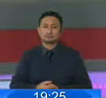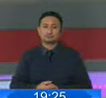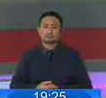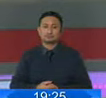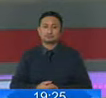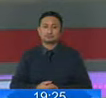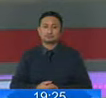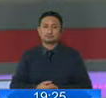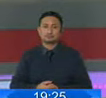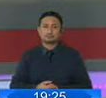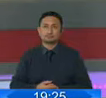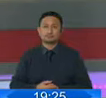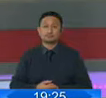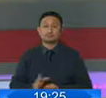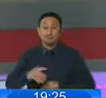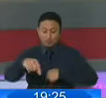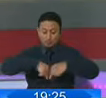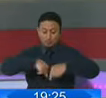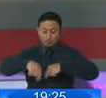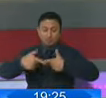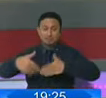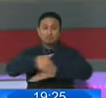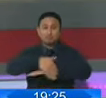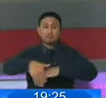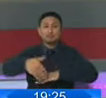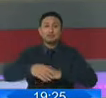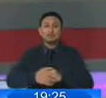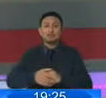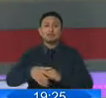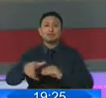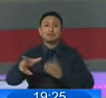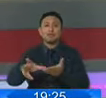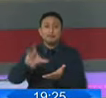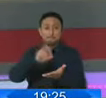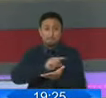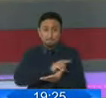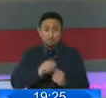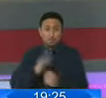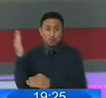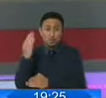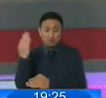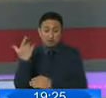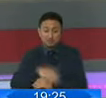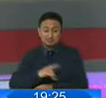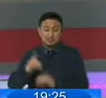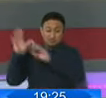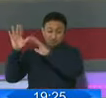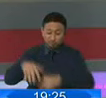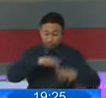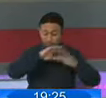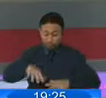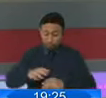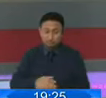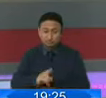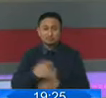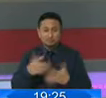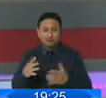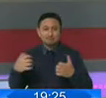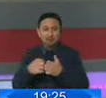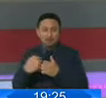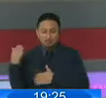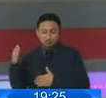Varios derrumbes cerraron el tránsito vehicular en la vía Puyo Baños Ambato debido a las fuertes lluvias registradas en la región. Maquinarias fueron